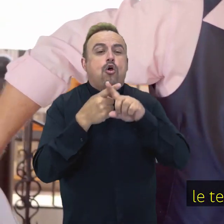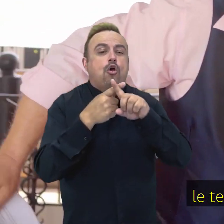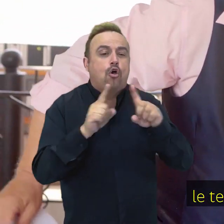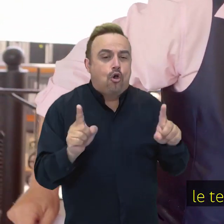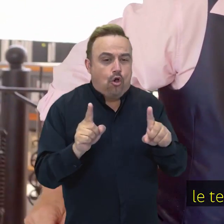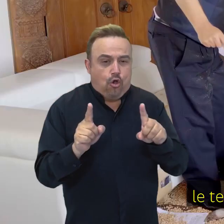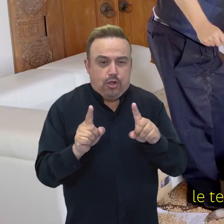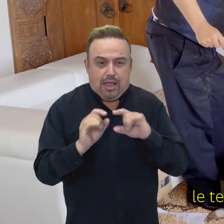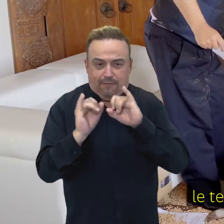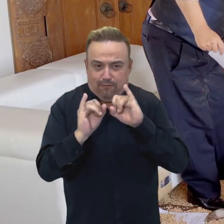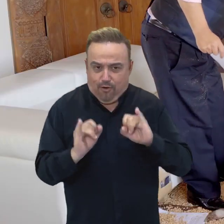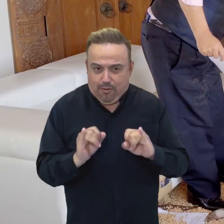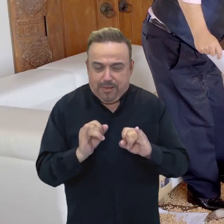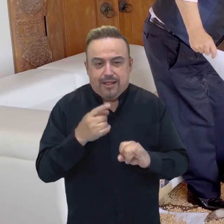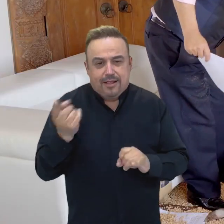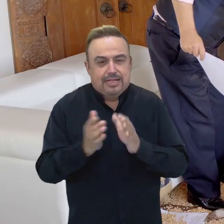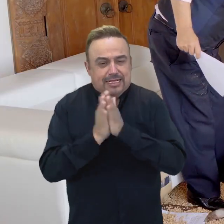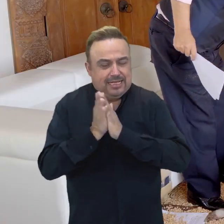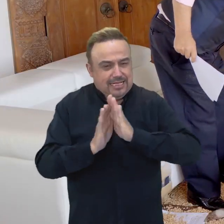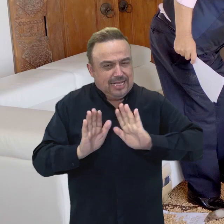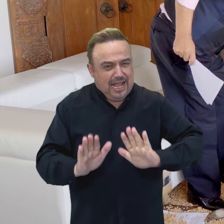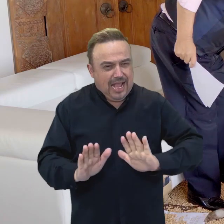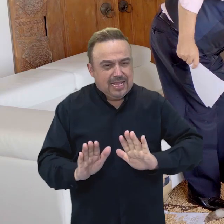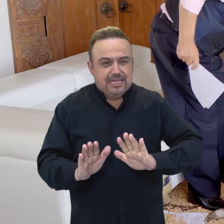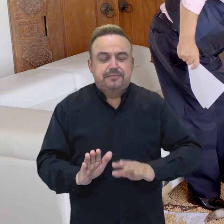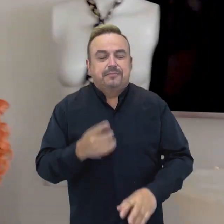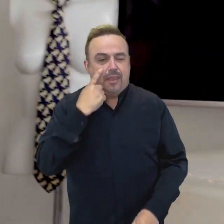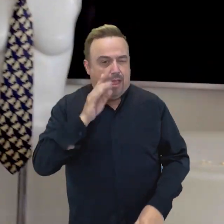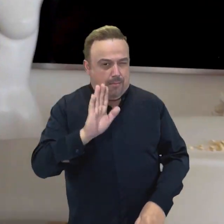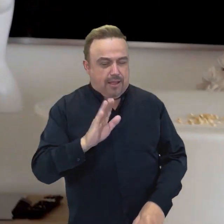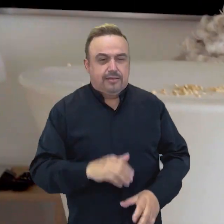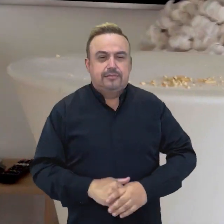mejor de todas, porque agárreme el cajón.